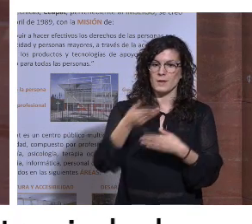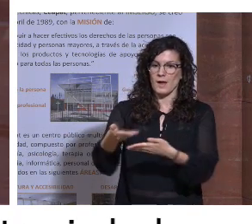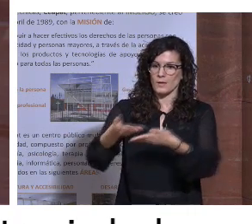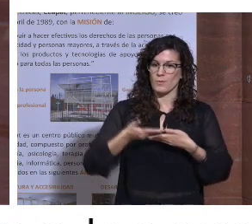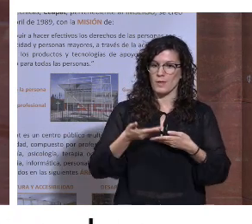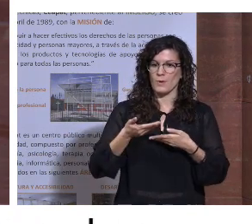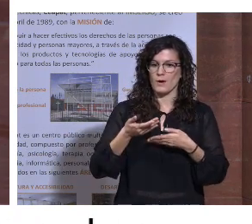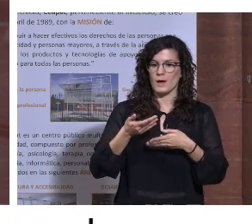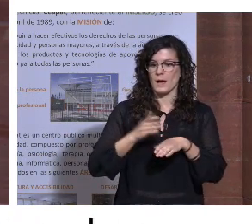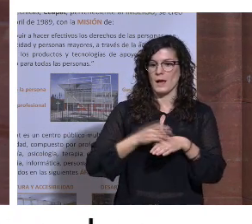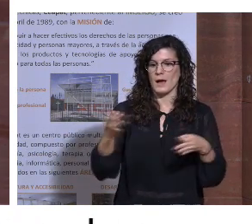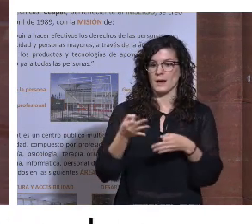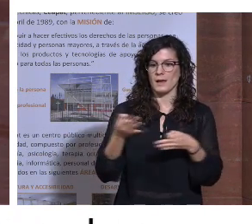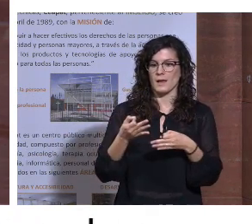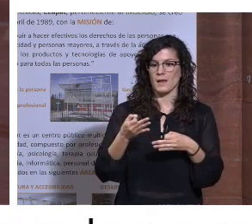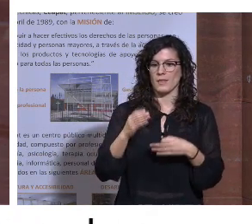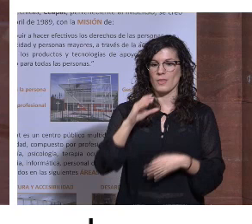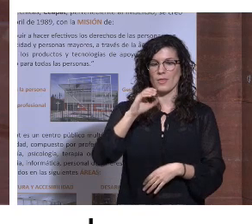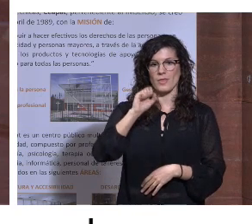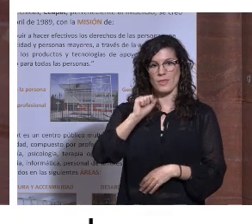CEAPAT sea hoy un día,